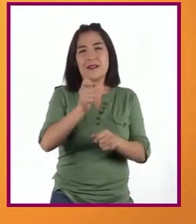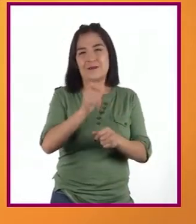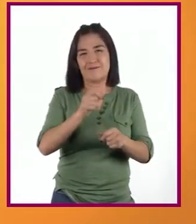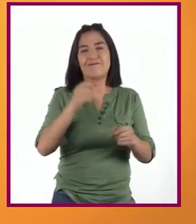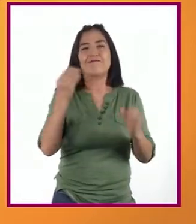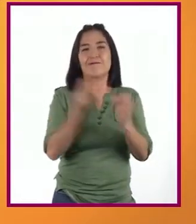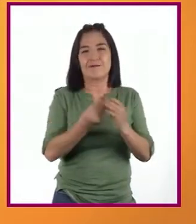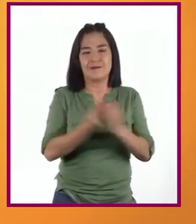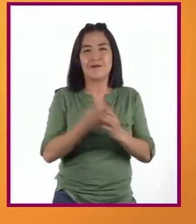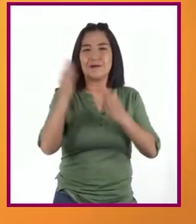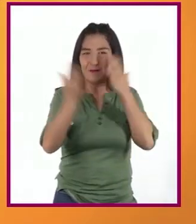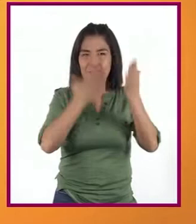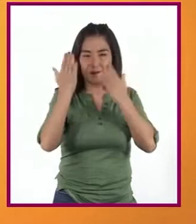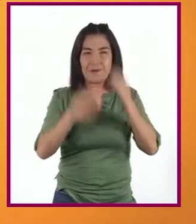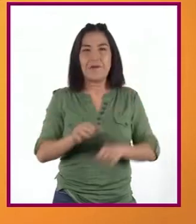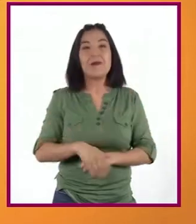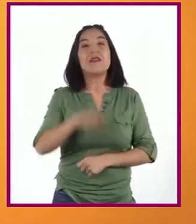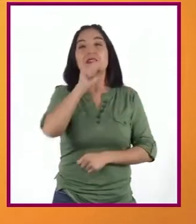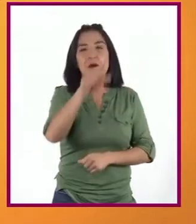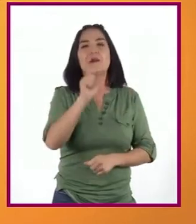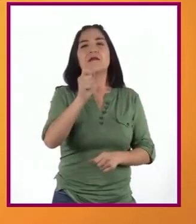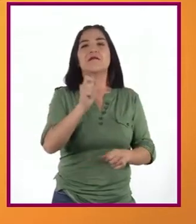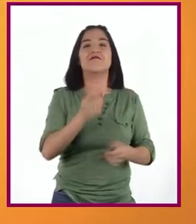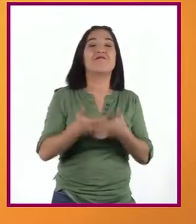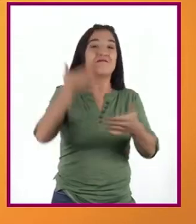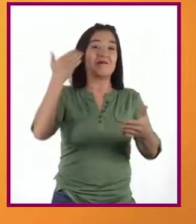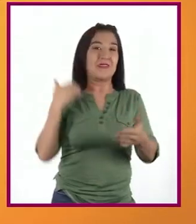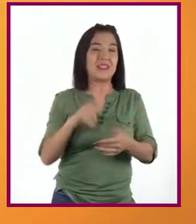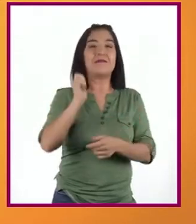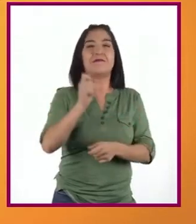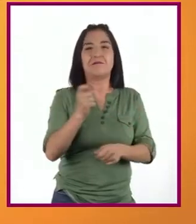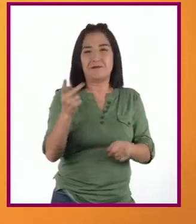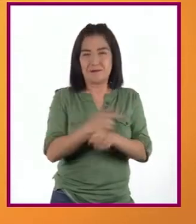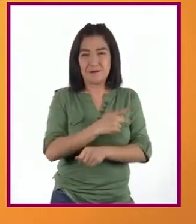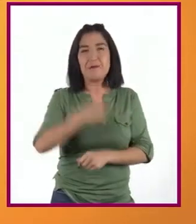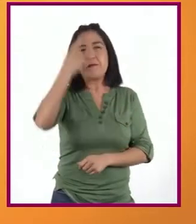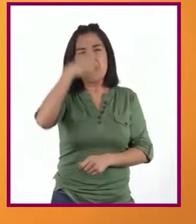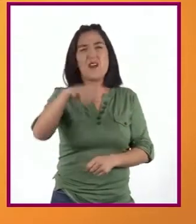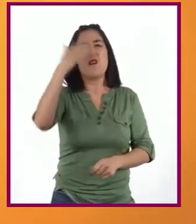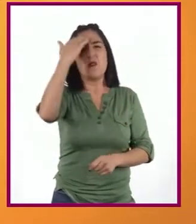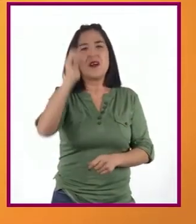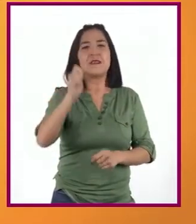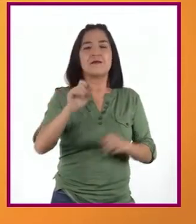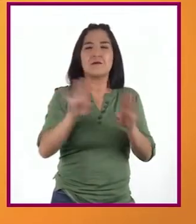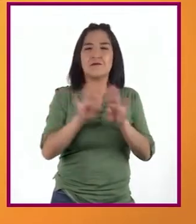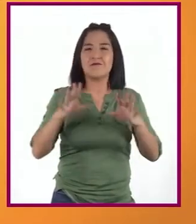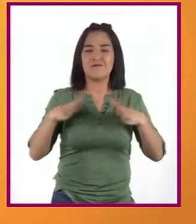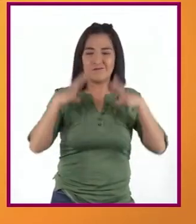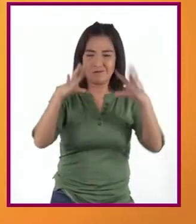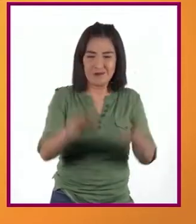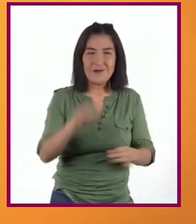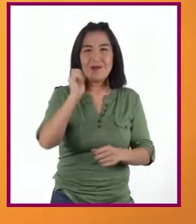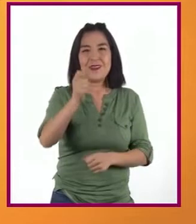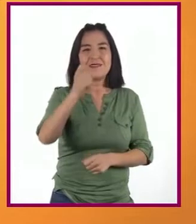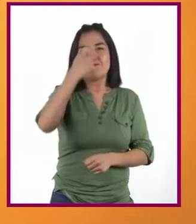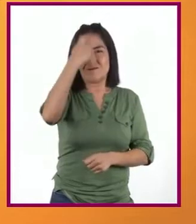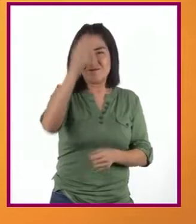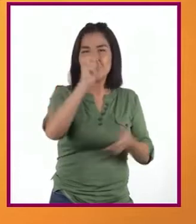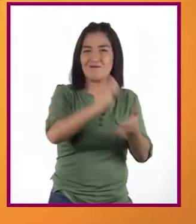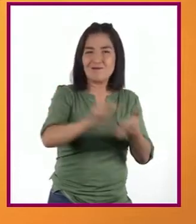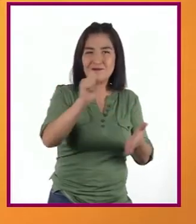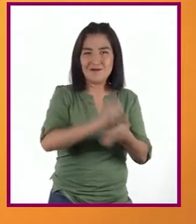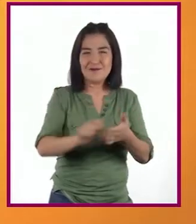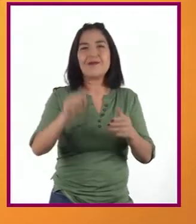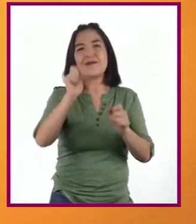sesión, así como los que ocurrieron después, para conocer el legado que dejó en artistas que